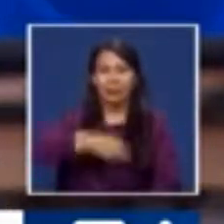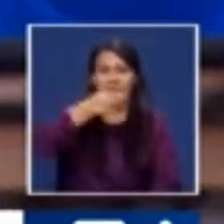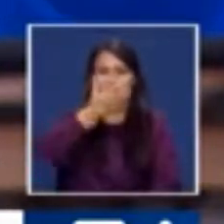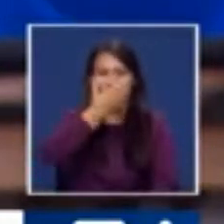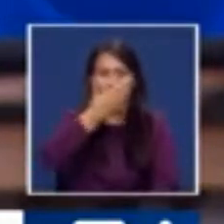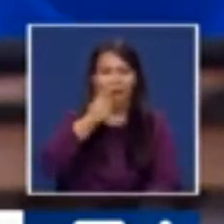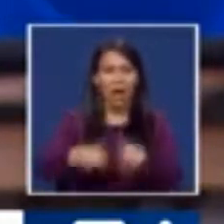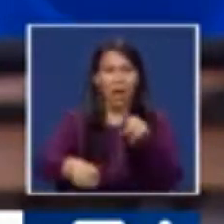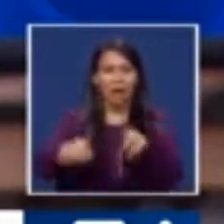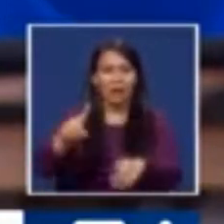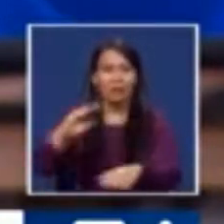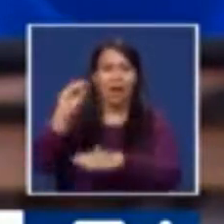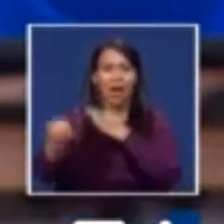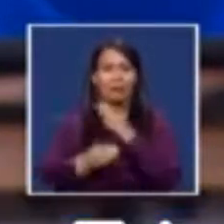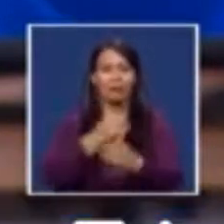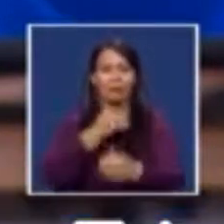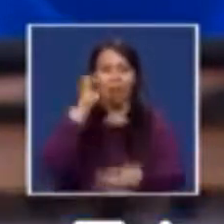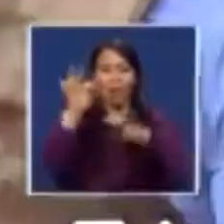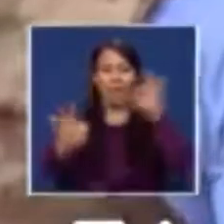los casos de COVID.